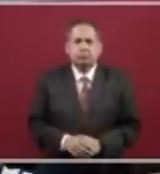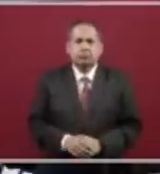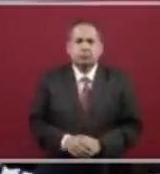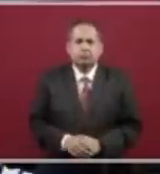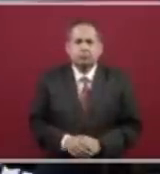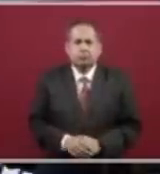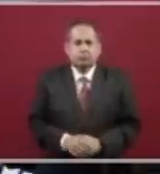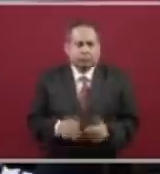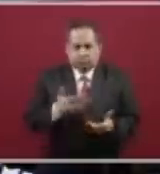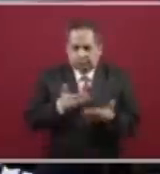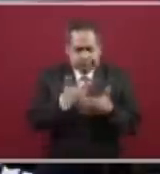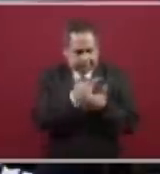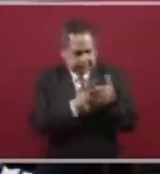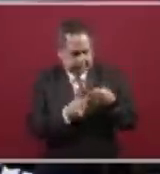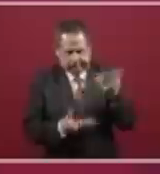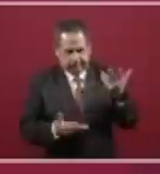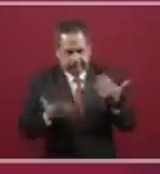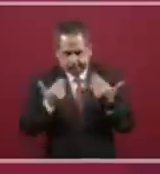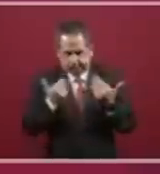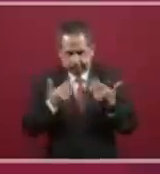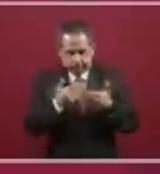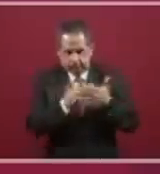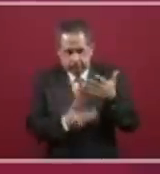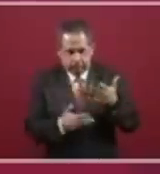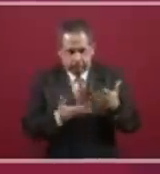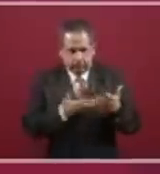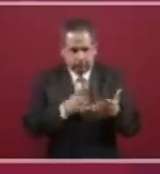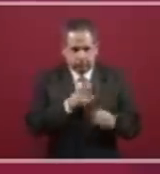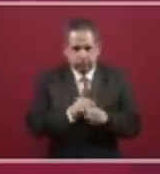no tengo una lista completa este